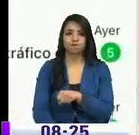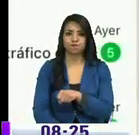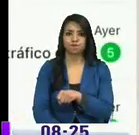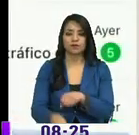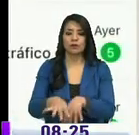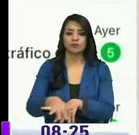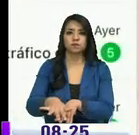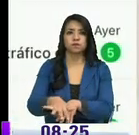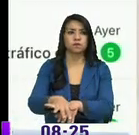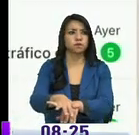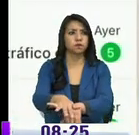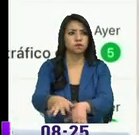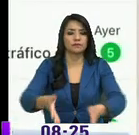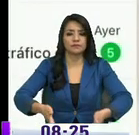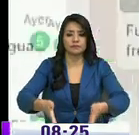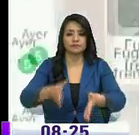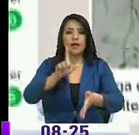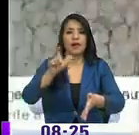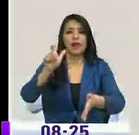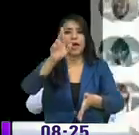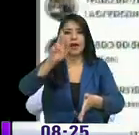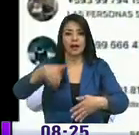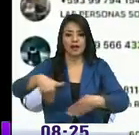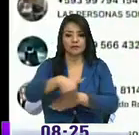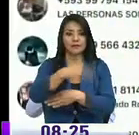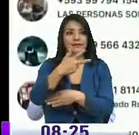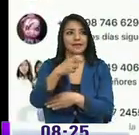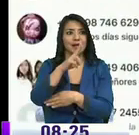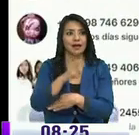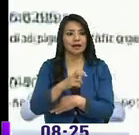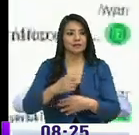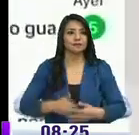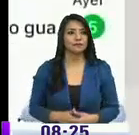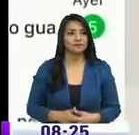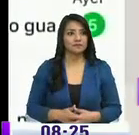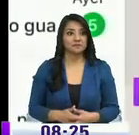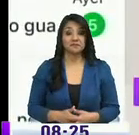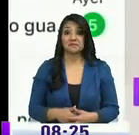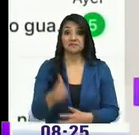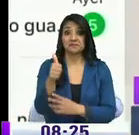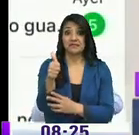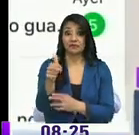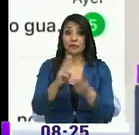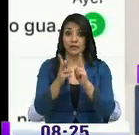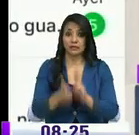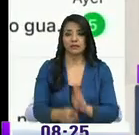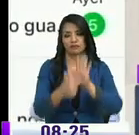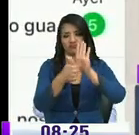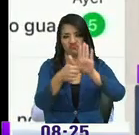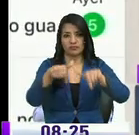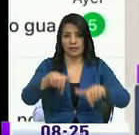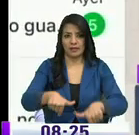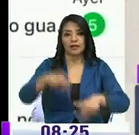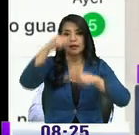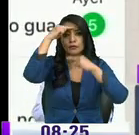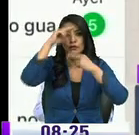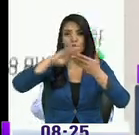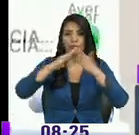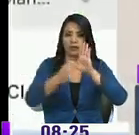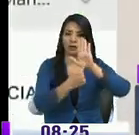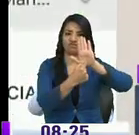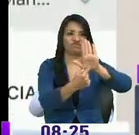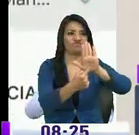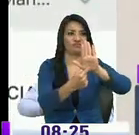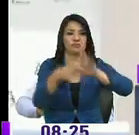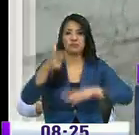que le contamos en la Manuel Arrea y Checa frente a la casa, dice. La solicitud de los vecinos fue expuesta a través de estas pantallas y la